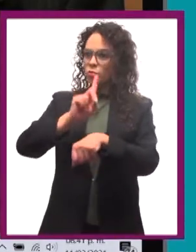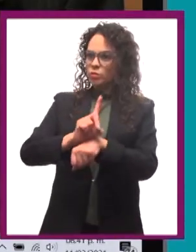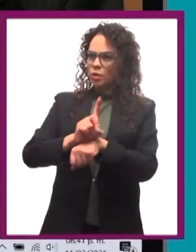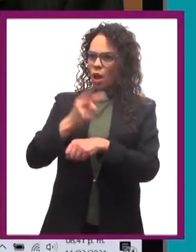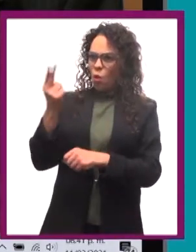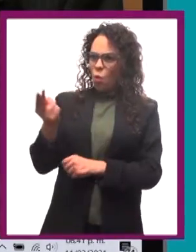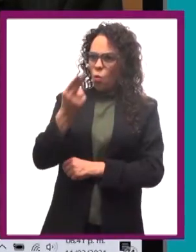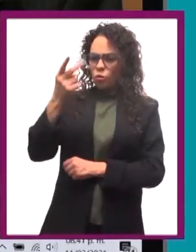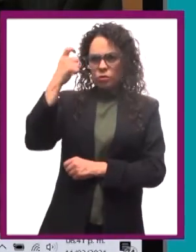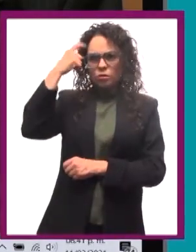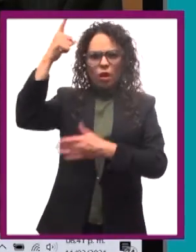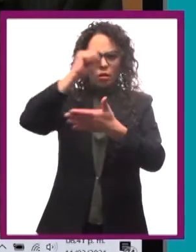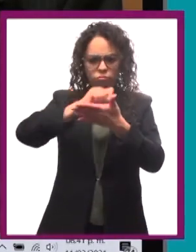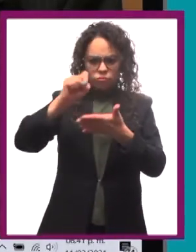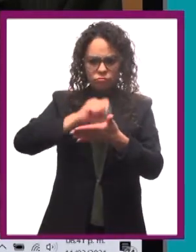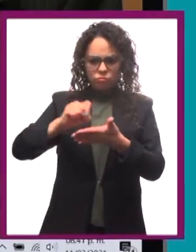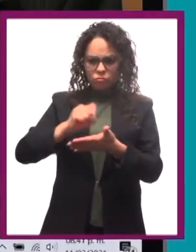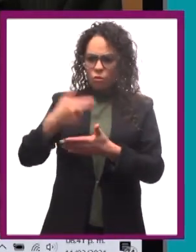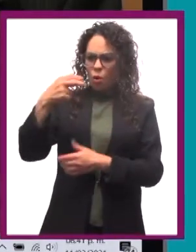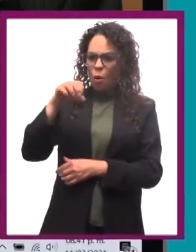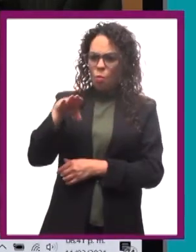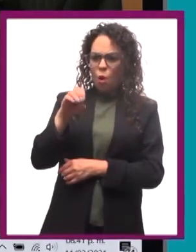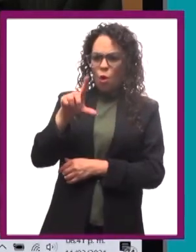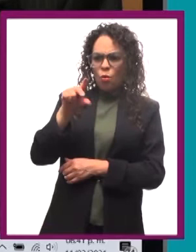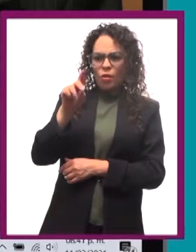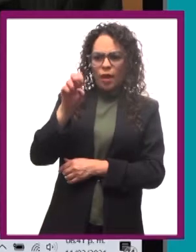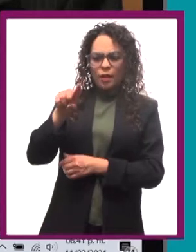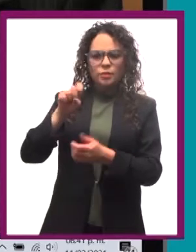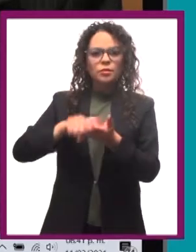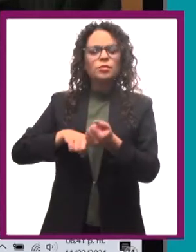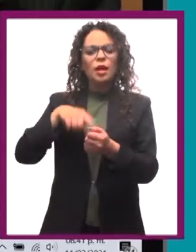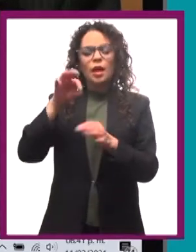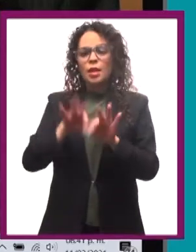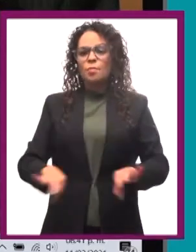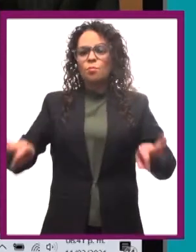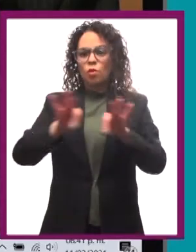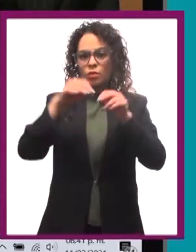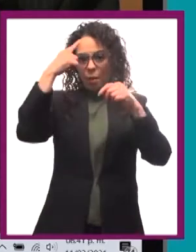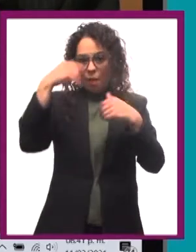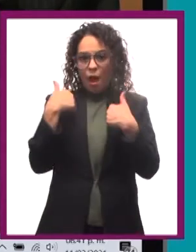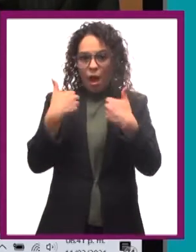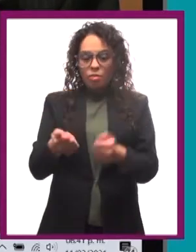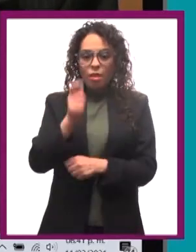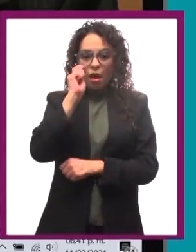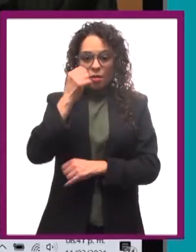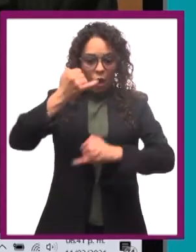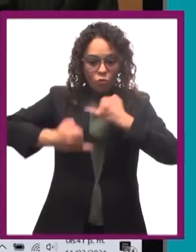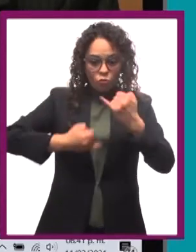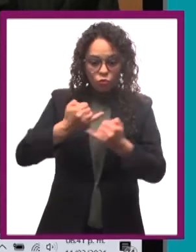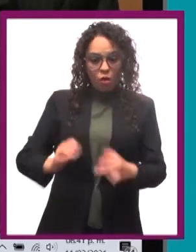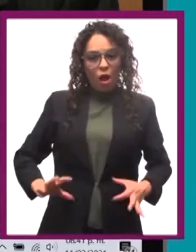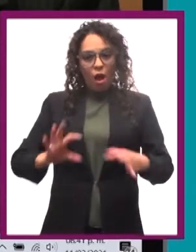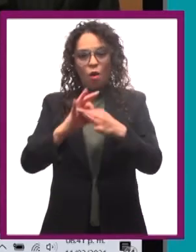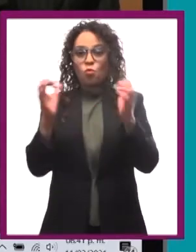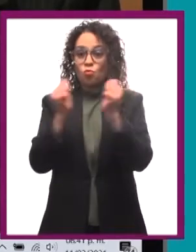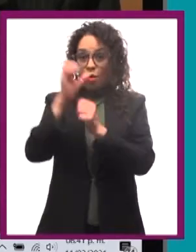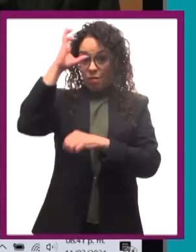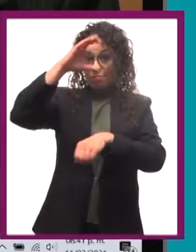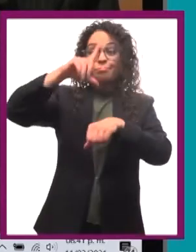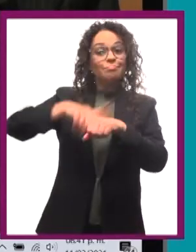¡Buenos días! Usted es autor de Homo Ludens, uno de los libros esenciales para entender el papel del juego dentro de la